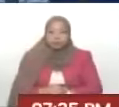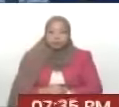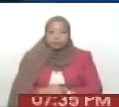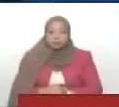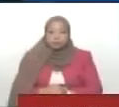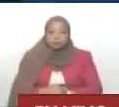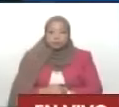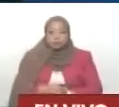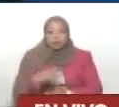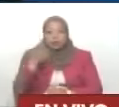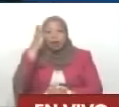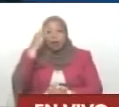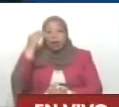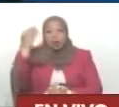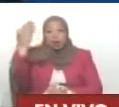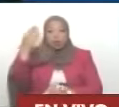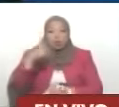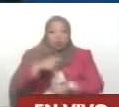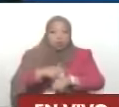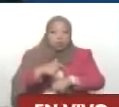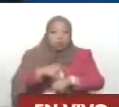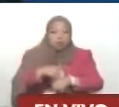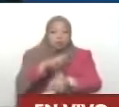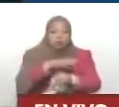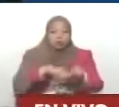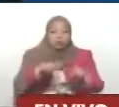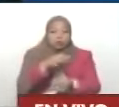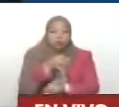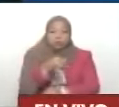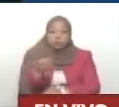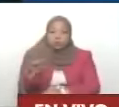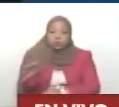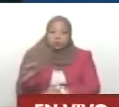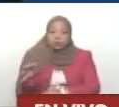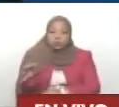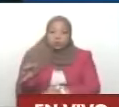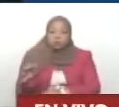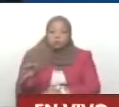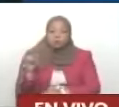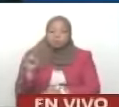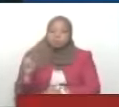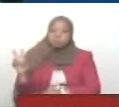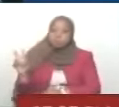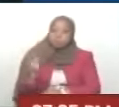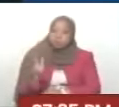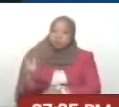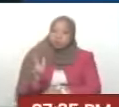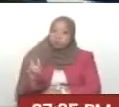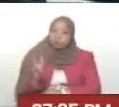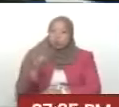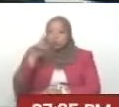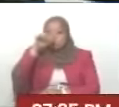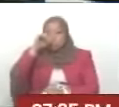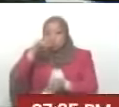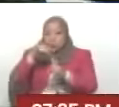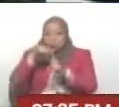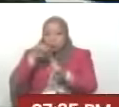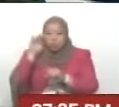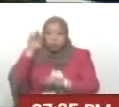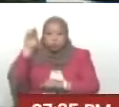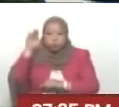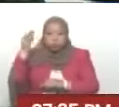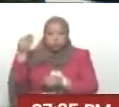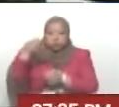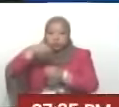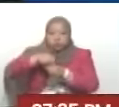El tiempo de Dios es perfecto. Venezuela está en el camino del